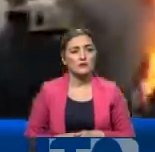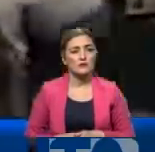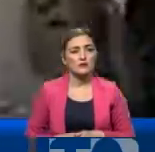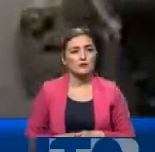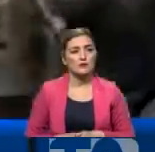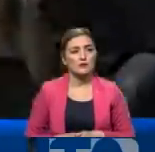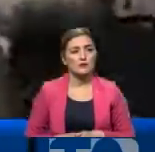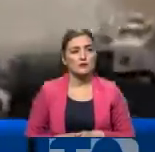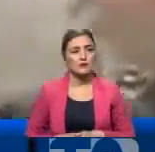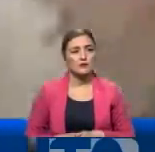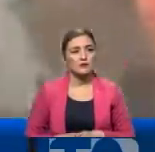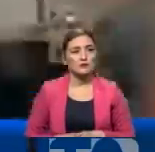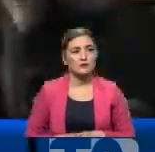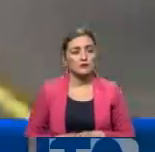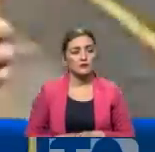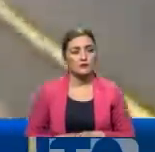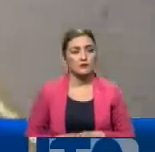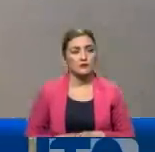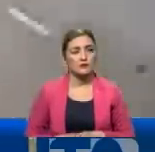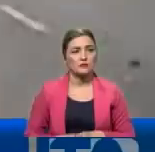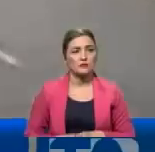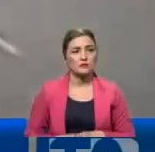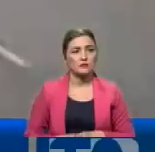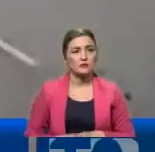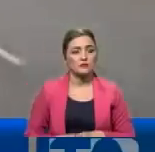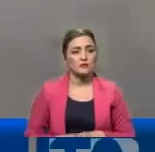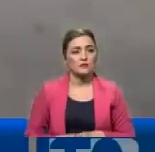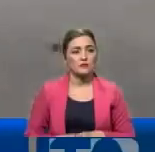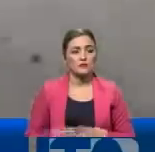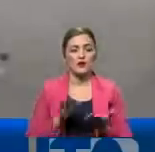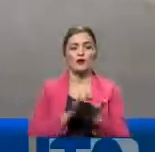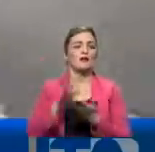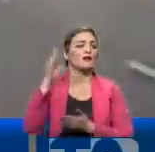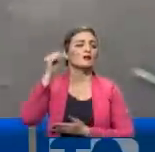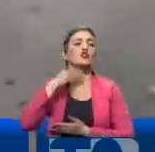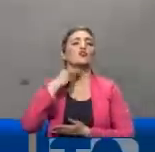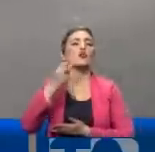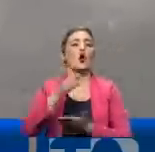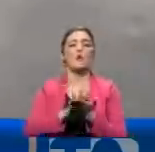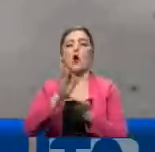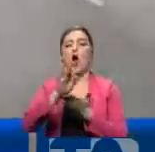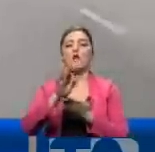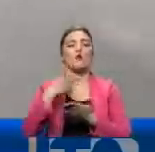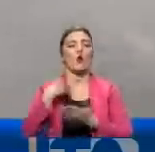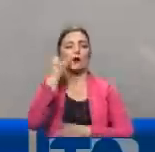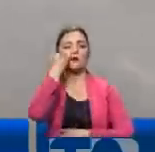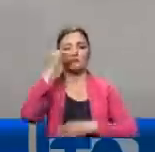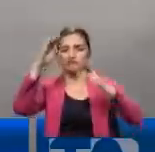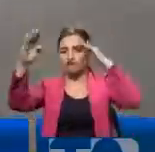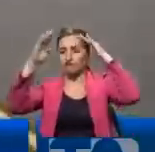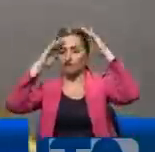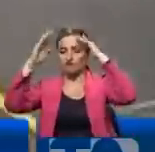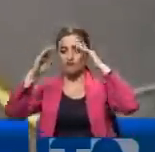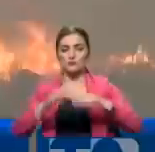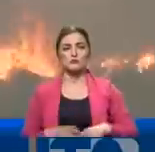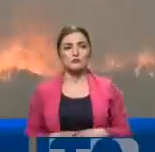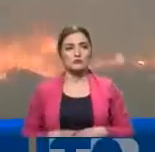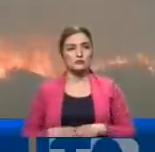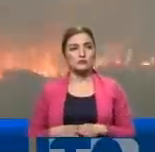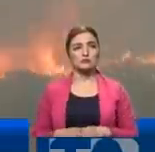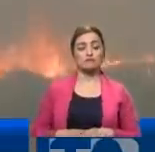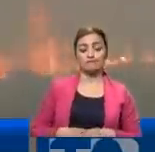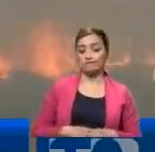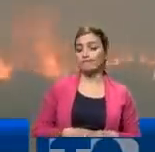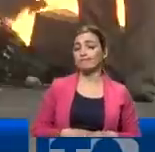Milicos, pilas. Vamos con el pueblo indígena, señores. Saludos cordiales. Así quedaba marcado